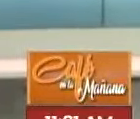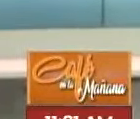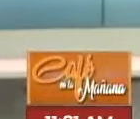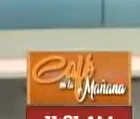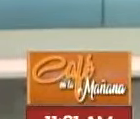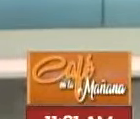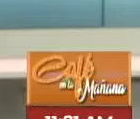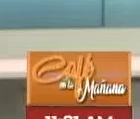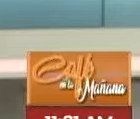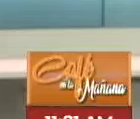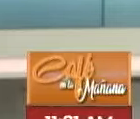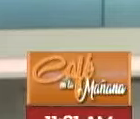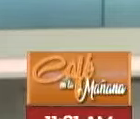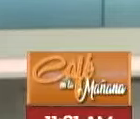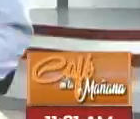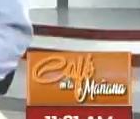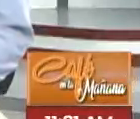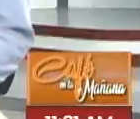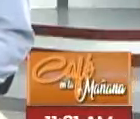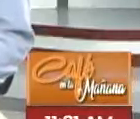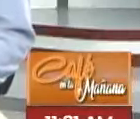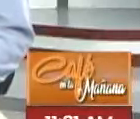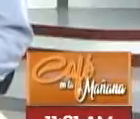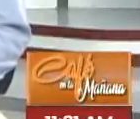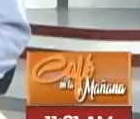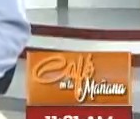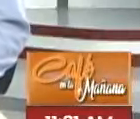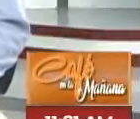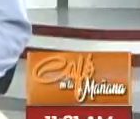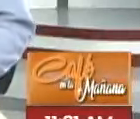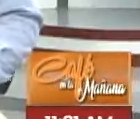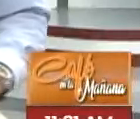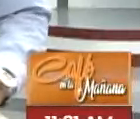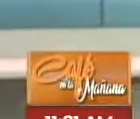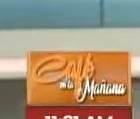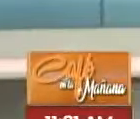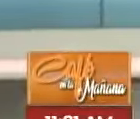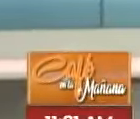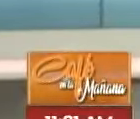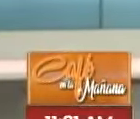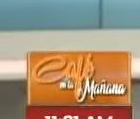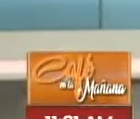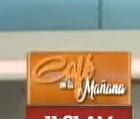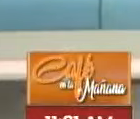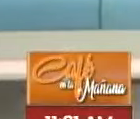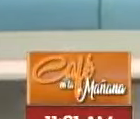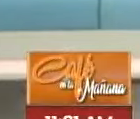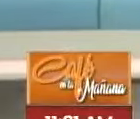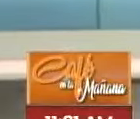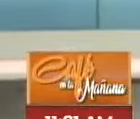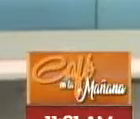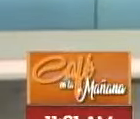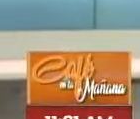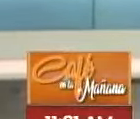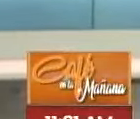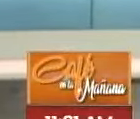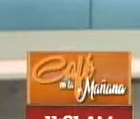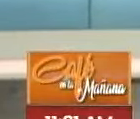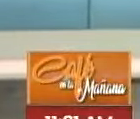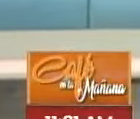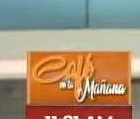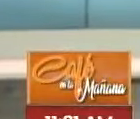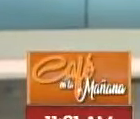nos acompaña Fernando Rivero. Gracias por estar con nosotros, hermano. Saludos. Gracias por la invitación, Michelle. Bueno, ¿qué significado tiene la actualización o